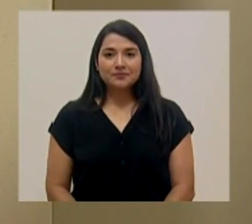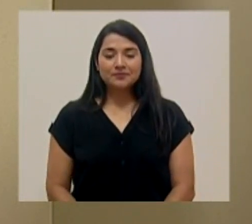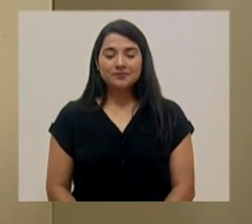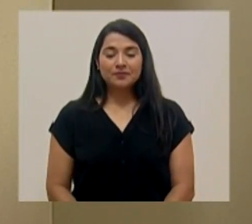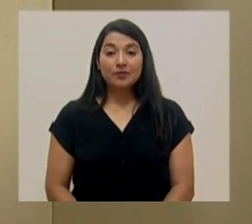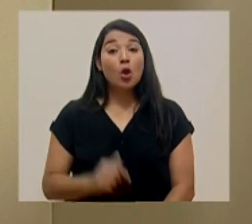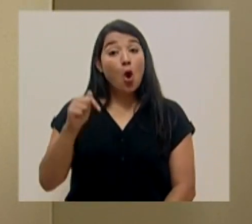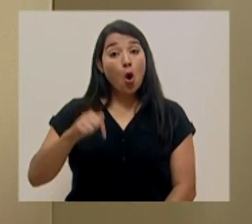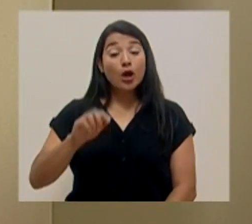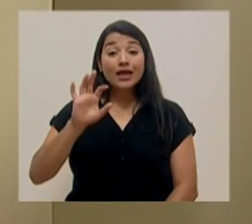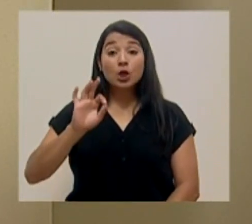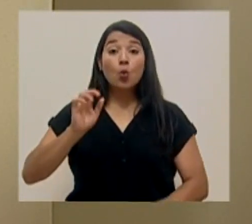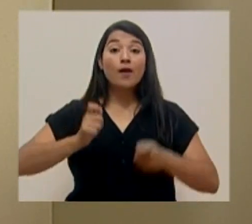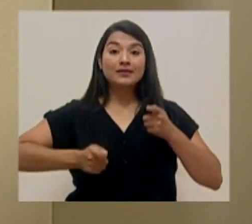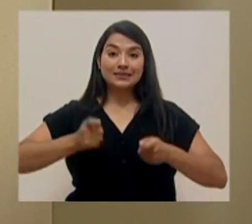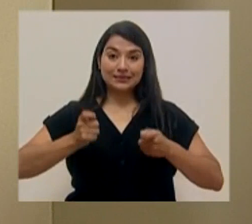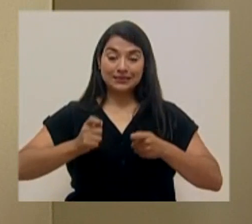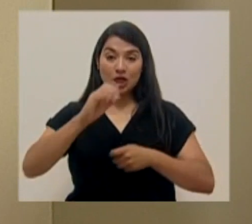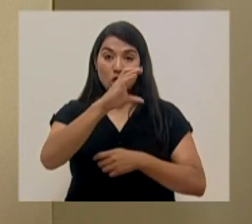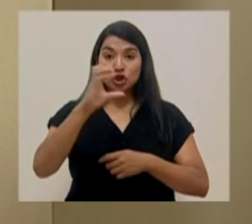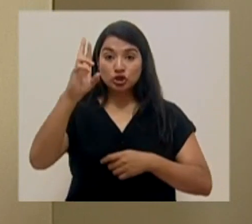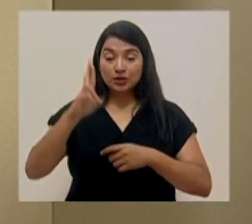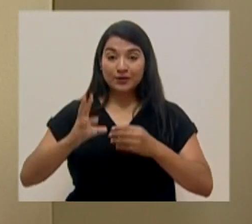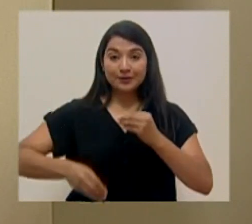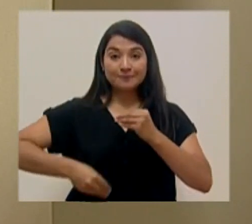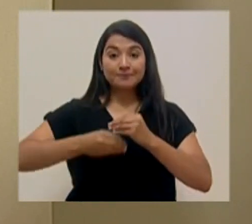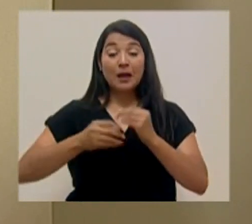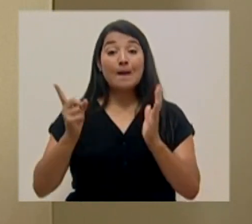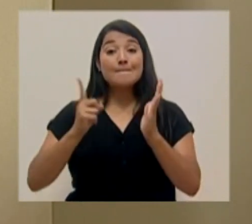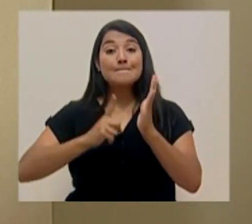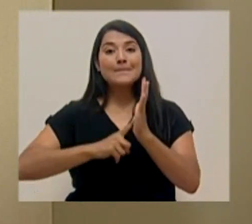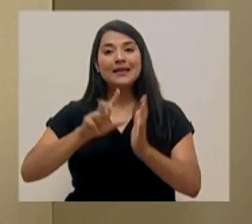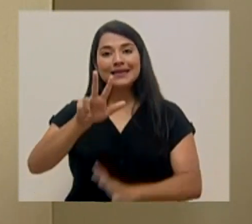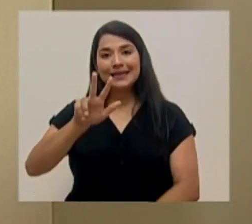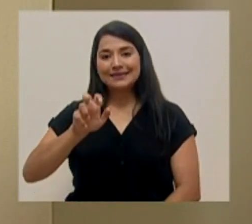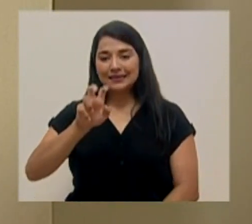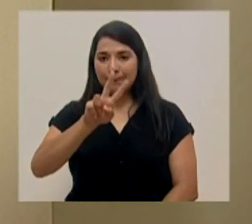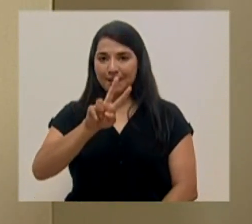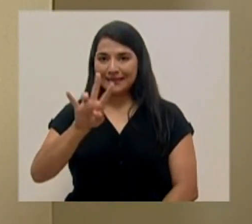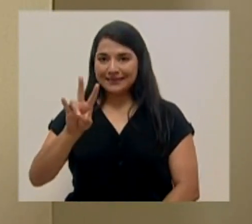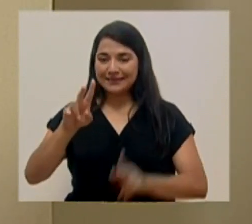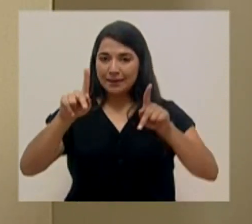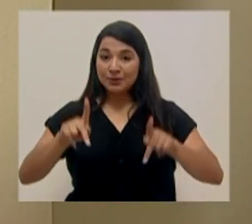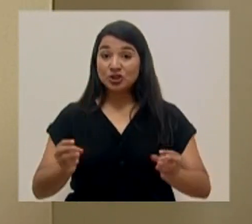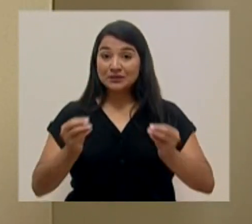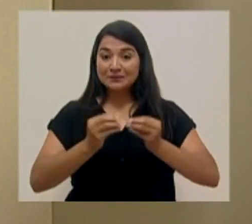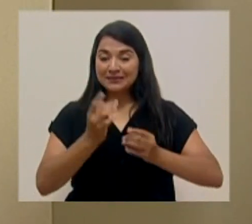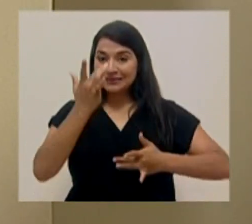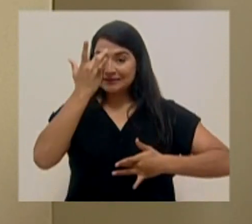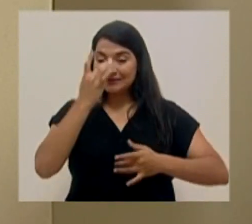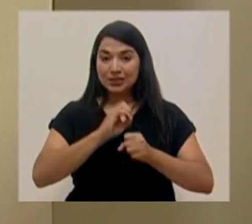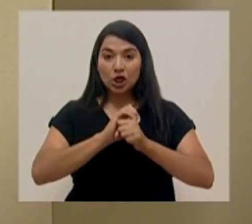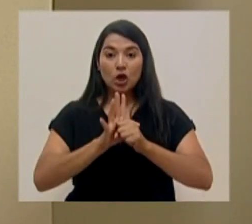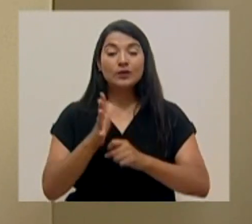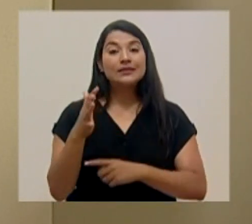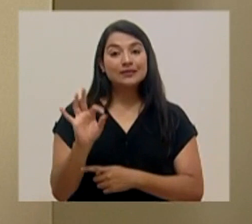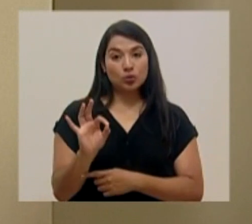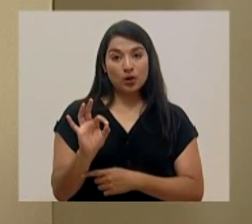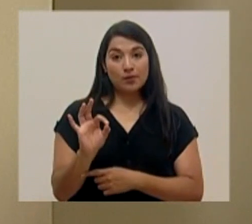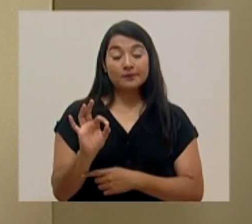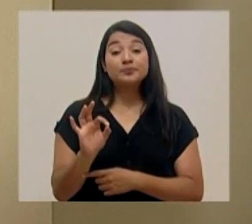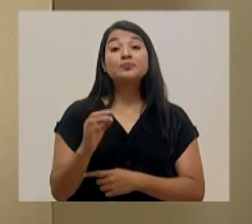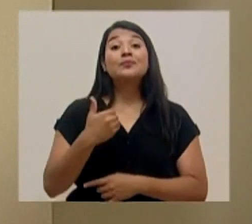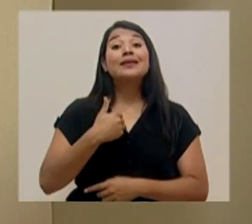Al día 9 de septiembre, el país registra 1.327 casos nuevos de COVID-19.